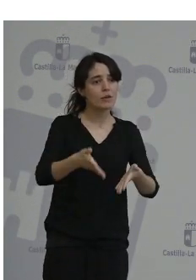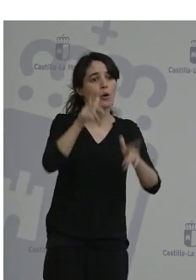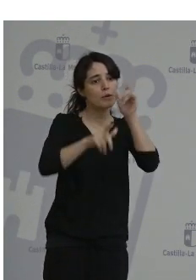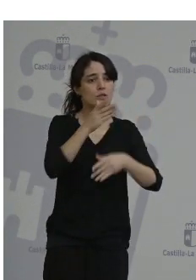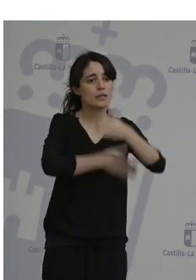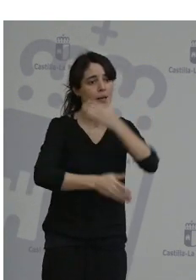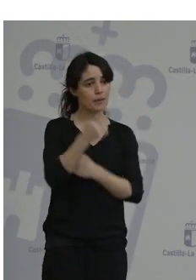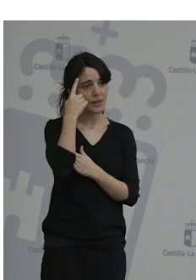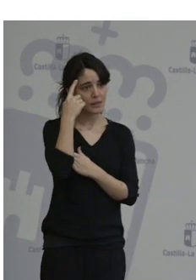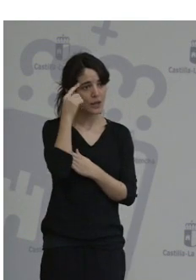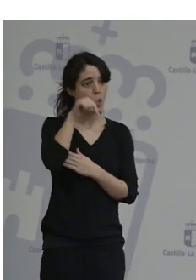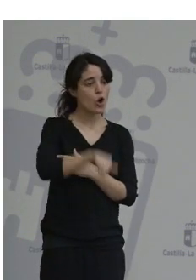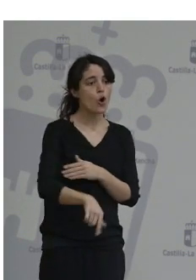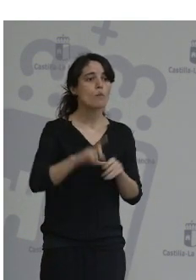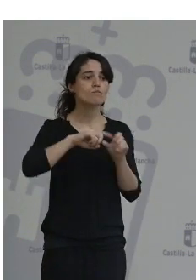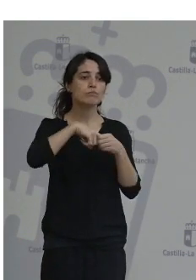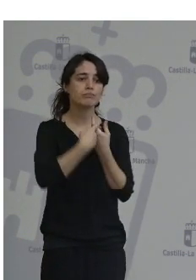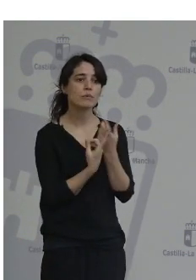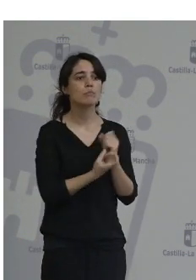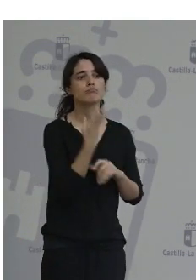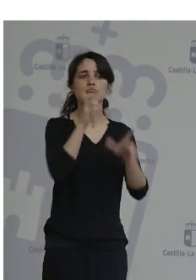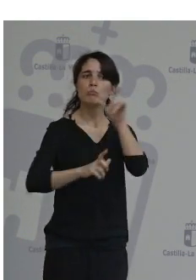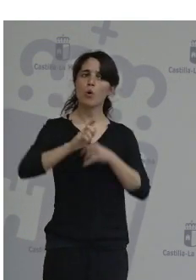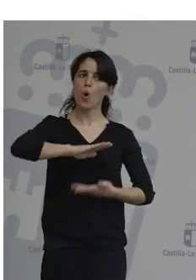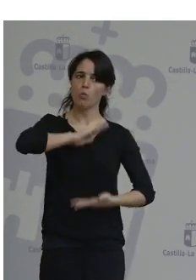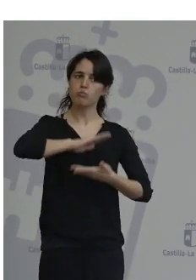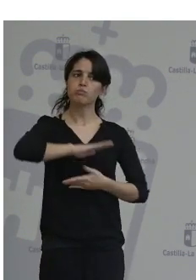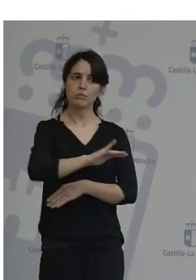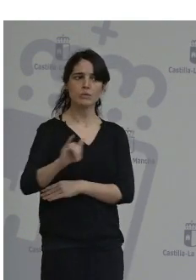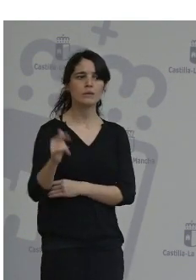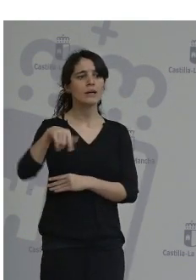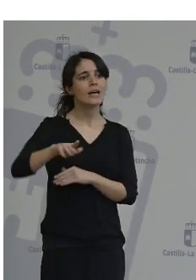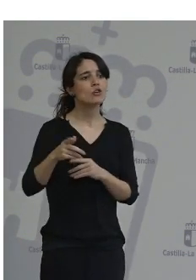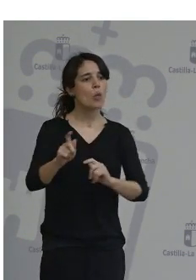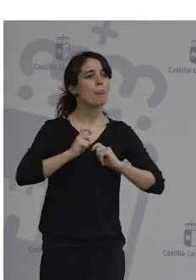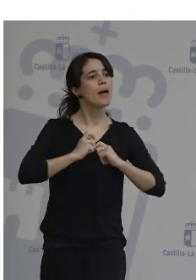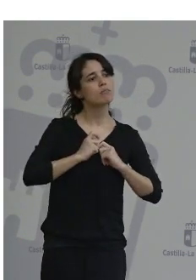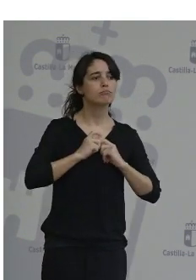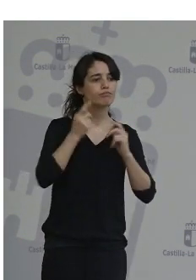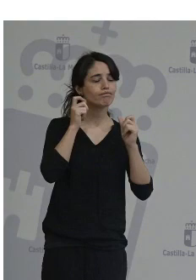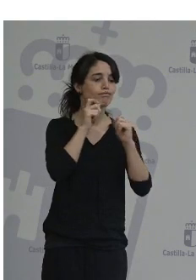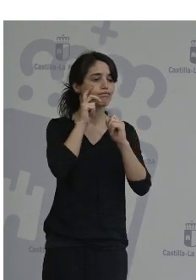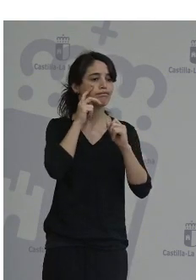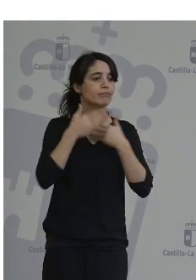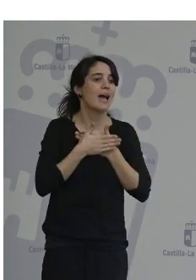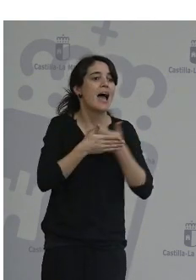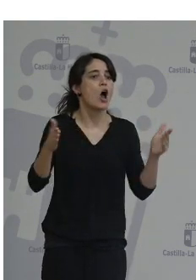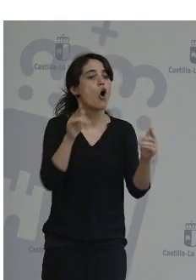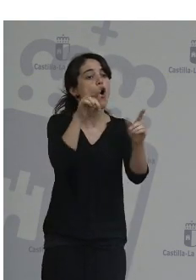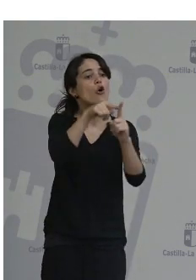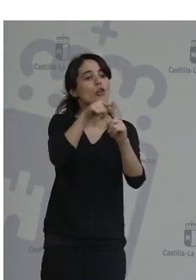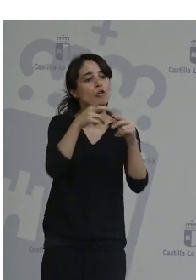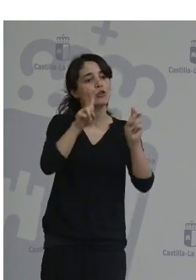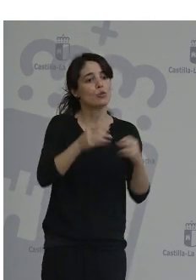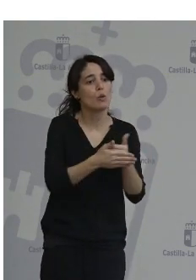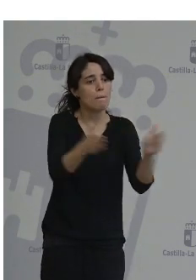en el que van a intervenir personas muy cualificadas, que nos van a abrir nuevos horizontes, no solo para nuestro movimiento asociativo,